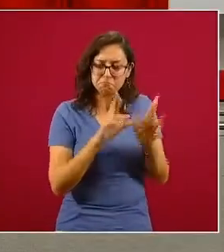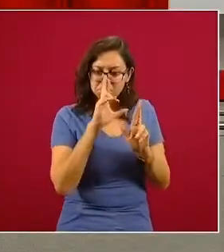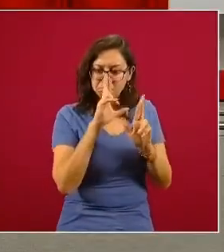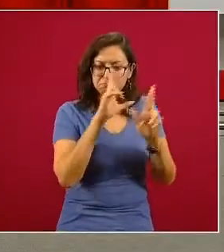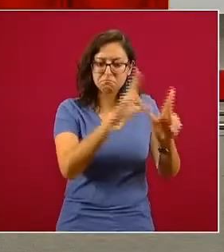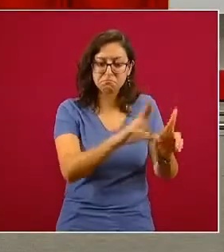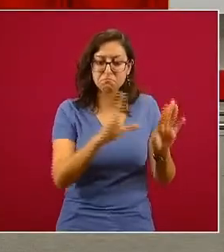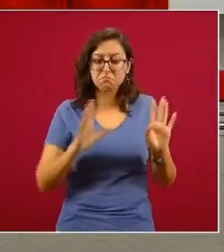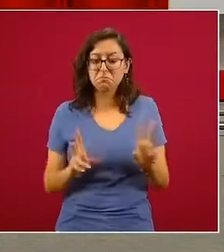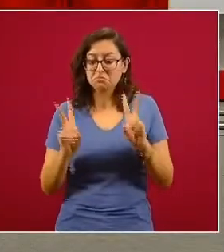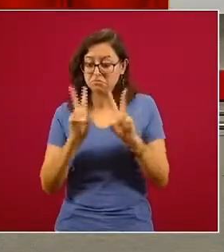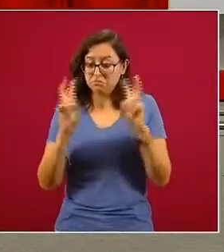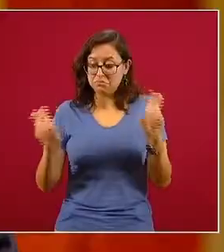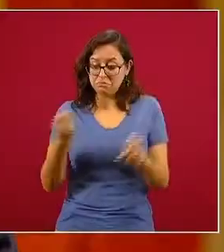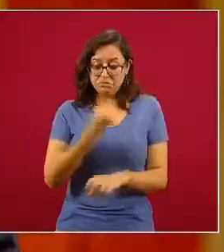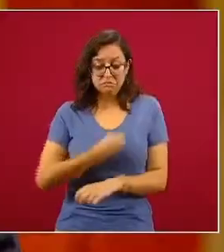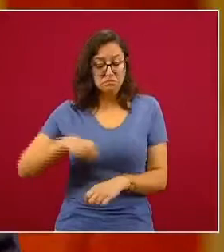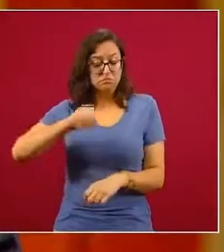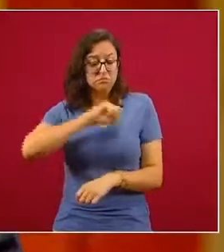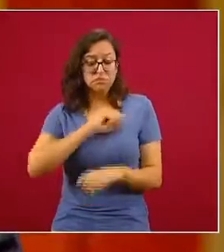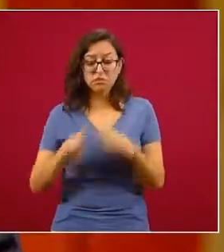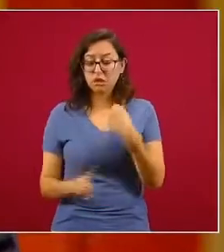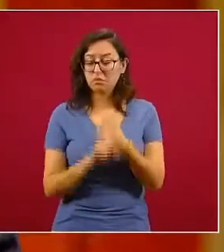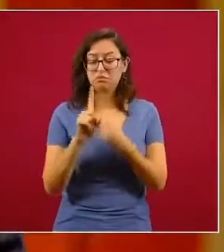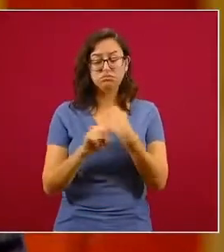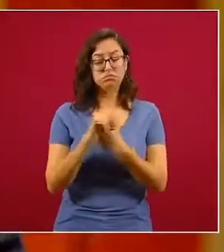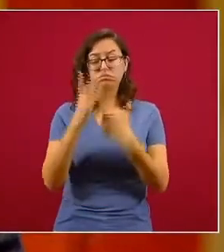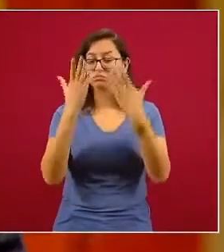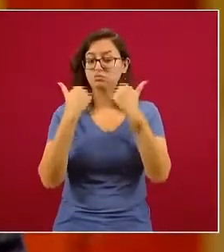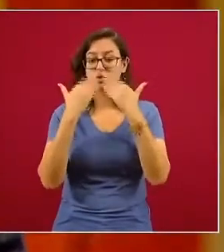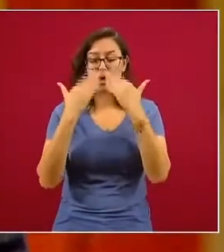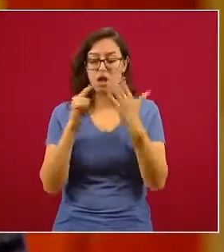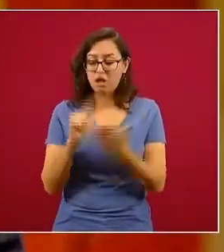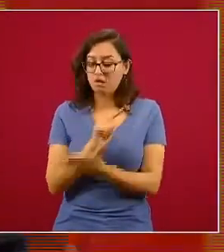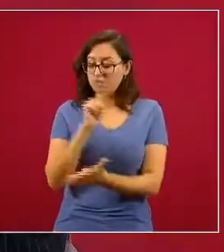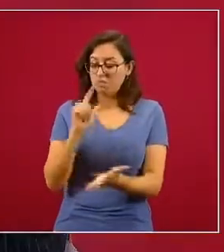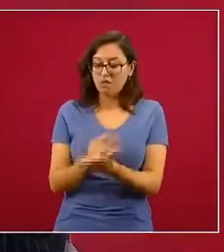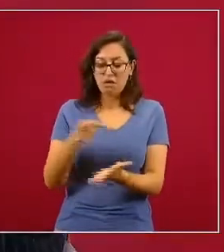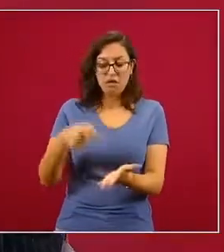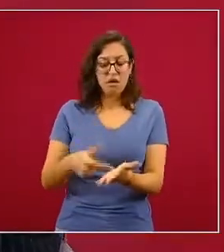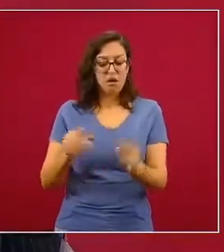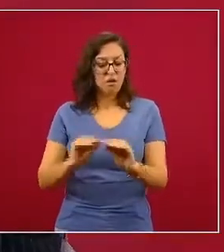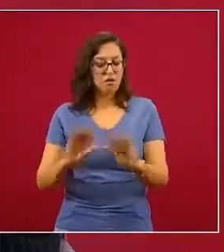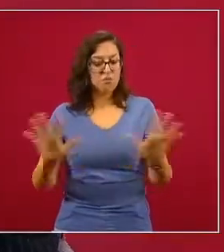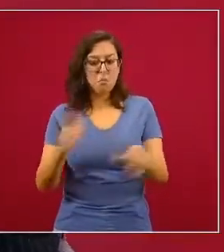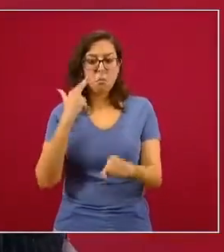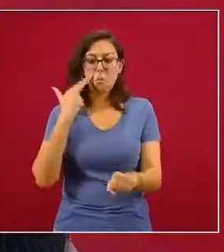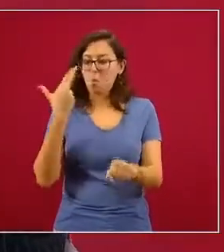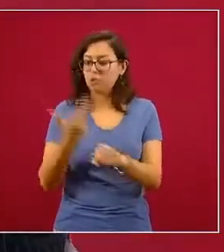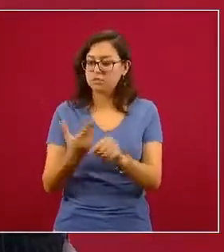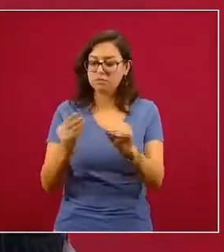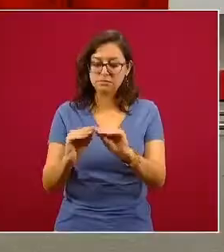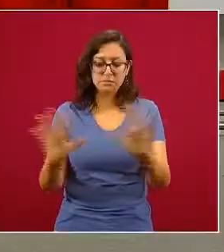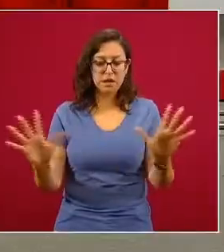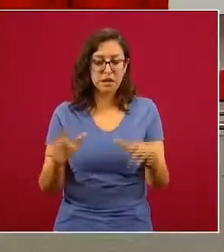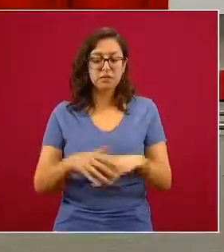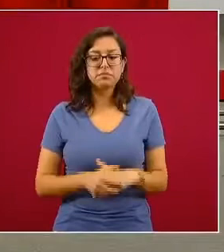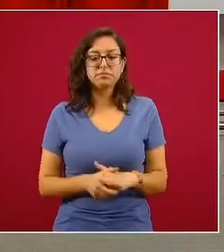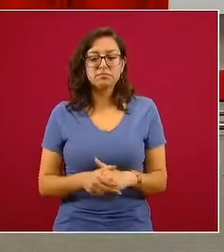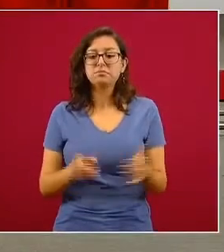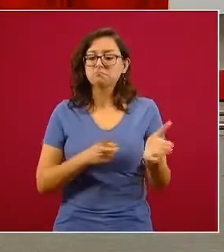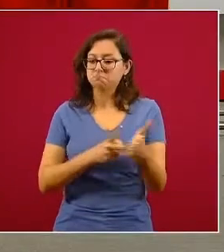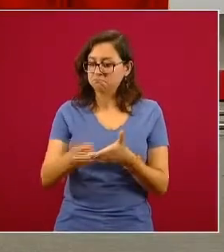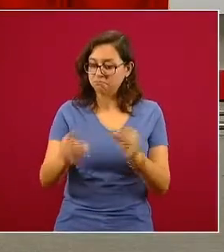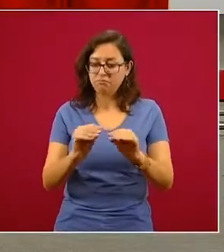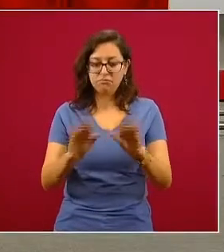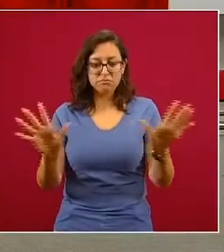de salud no vemos obstáculo alguno, las leyes son claras, las responsabilidades son claras, las obligaciones son claras, los derechos